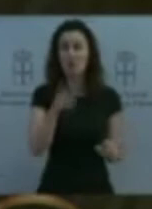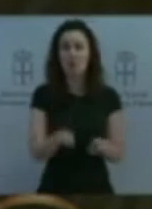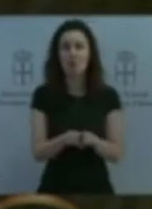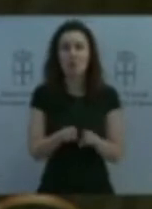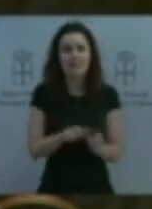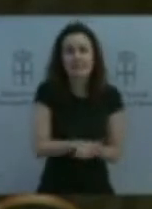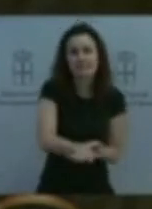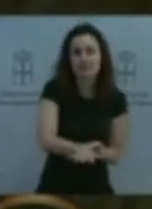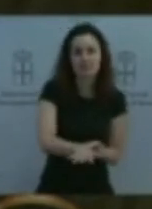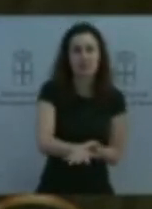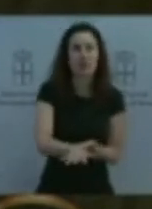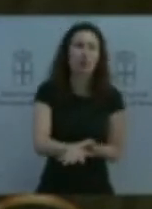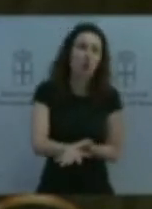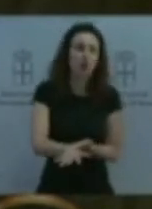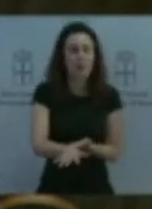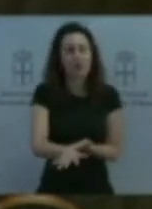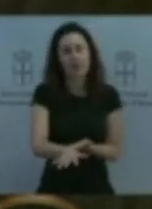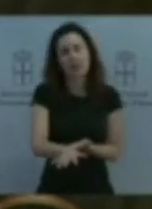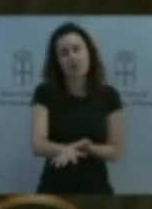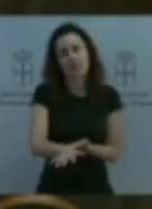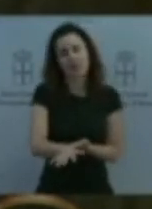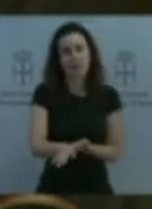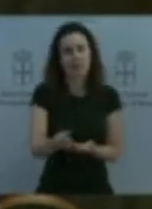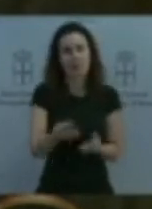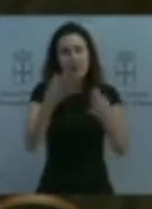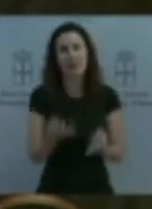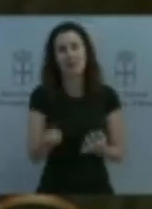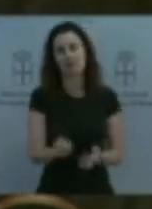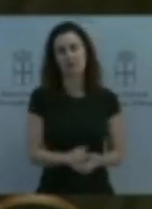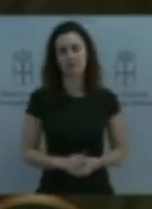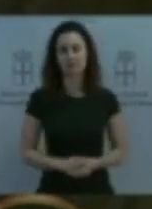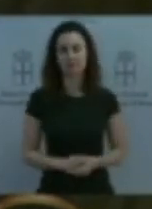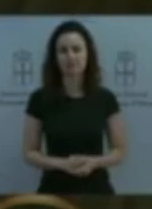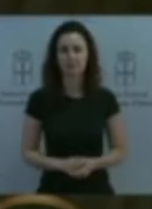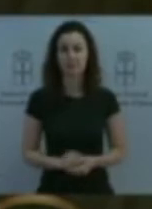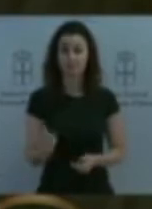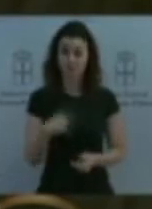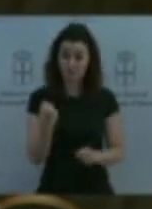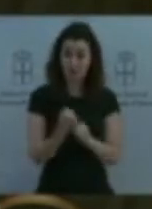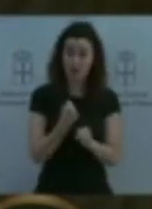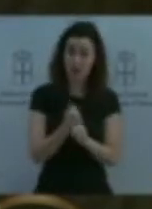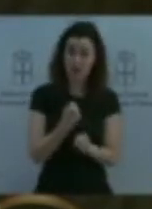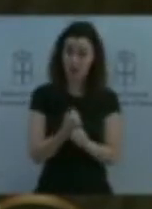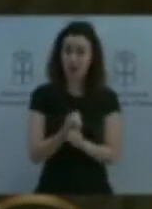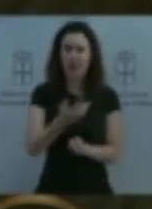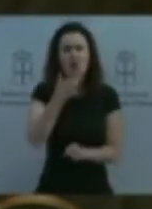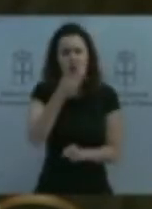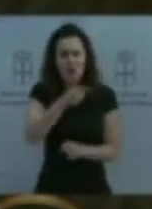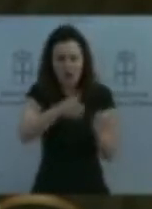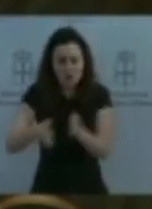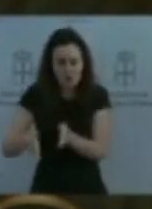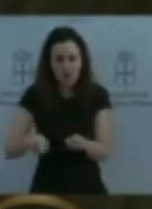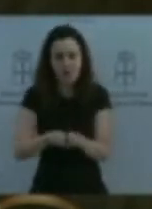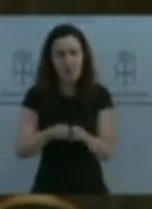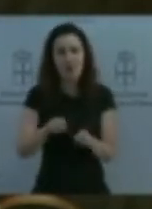reducida de la realidad, ¿no? Vamos a trabajar. Conozca usted los trabajos del Centro de Experimentación Pesquera de Asturias, un centro de